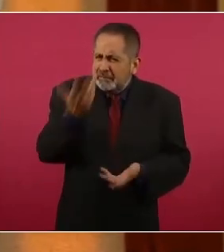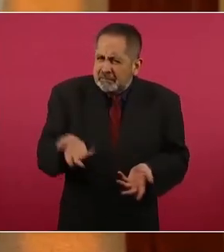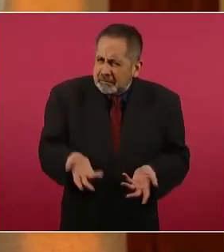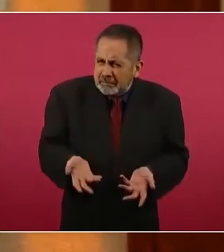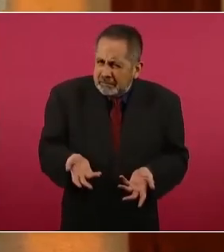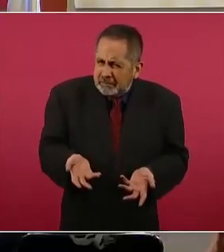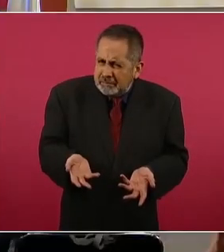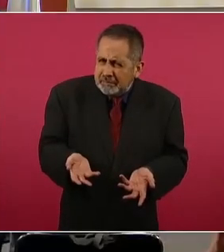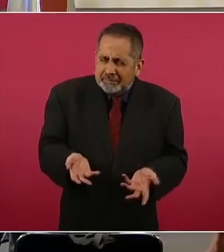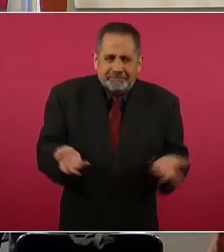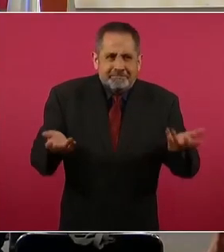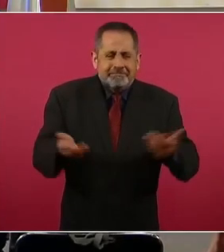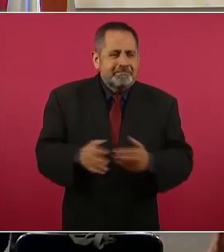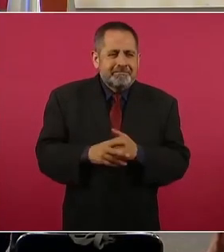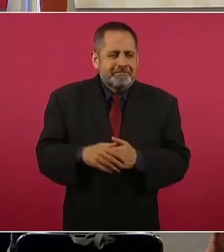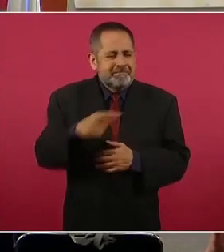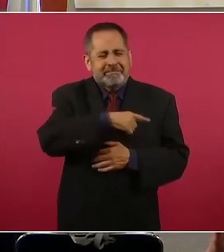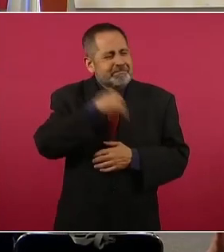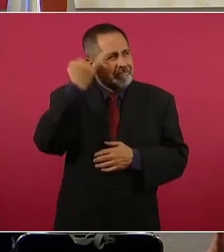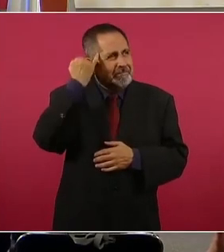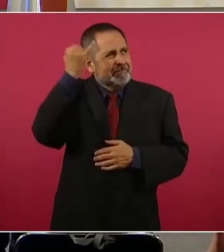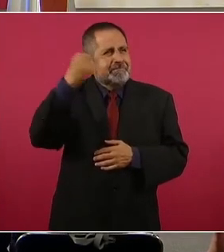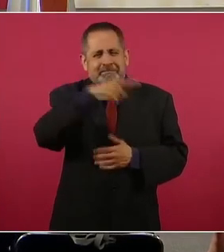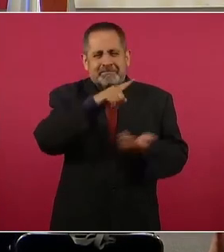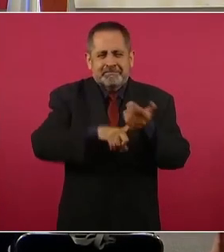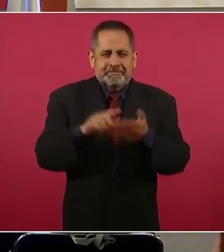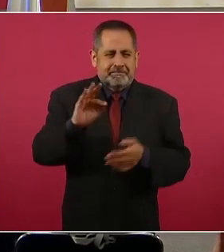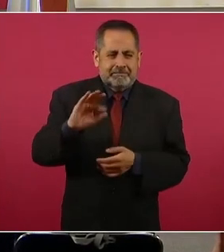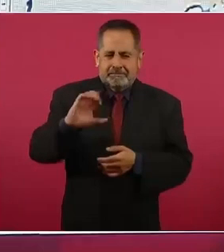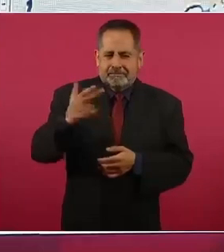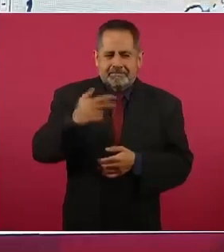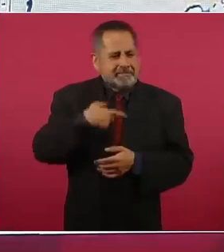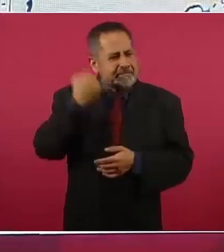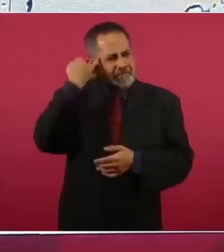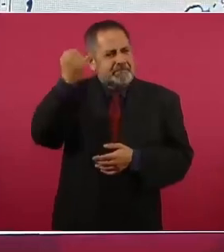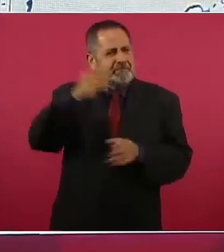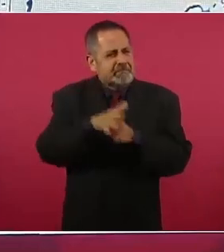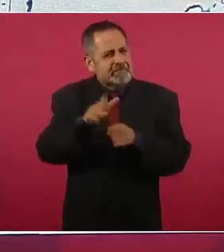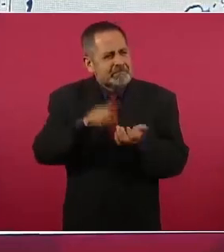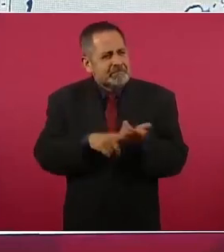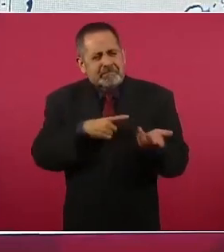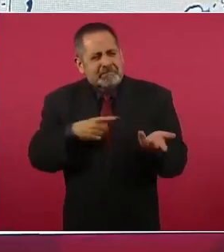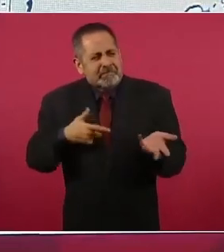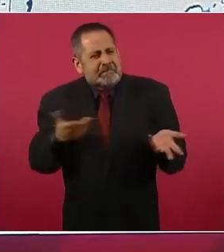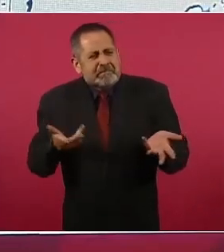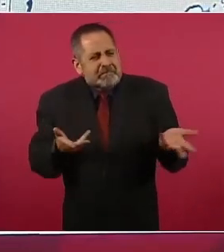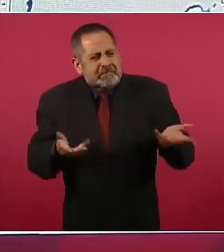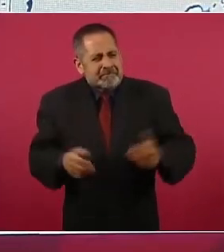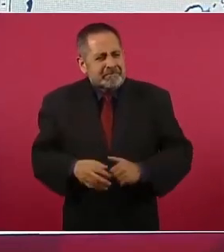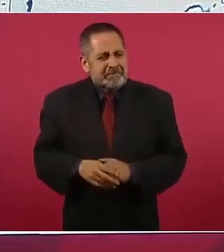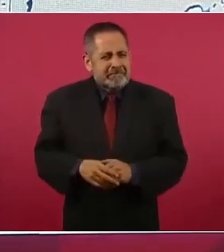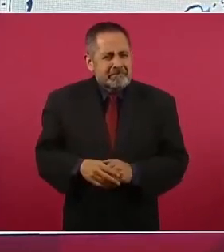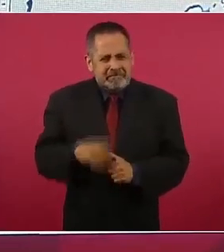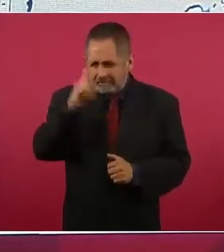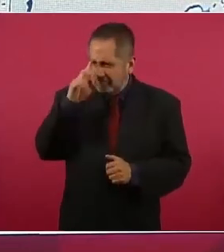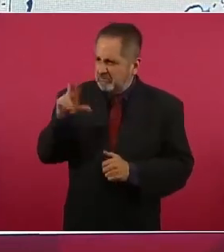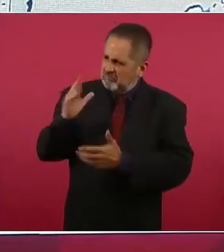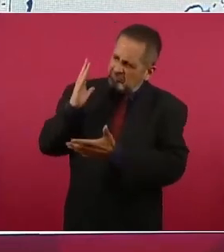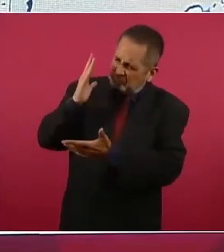Quería, o qué imagina que tenían que haber hecho para